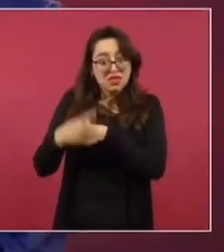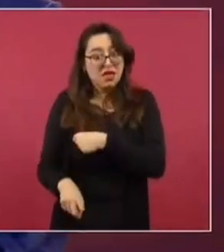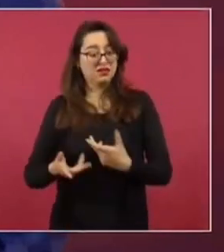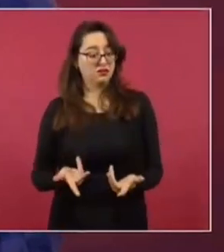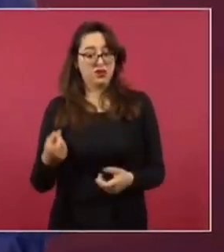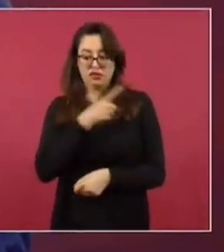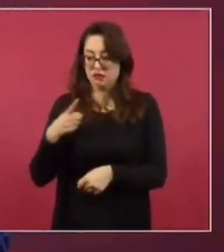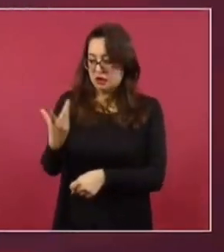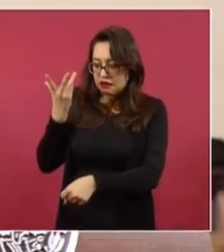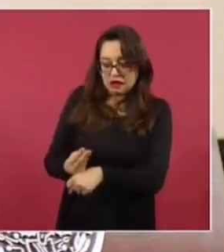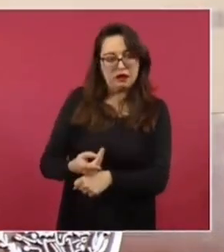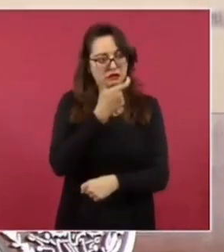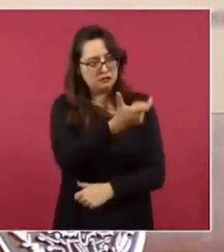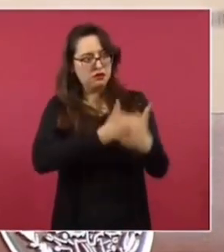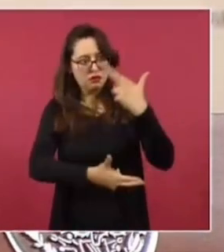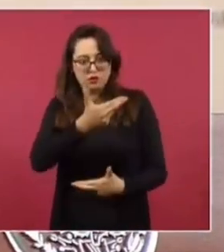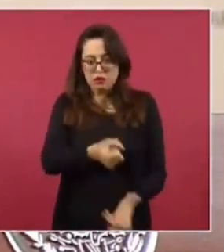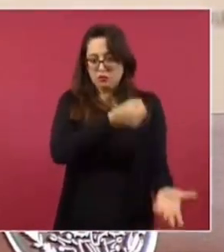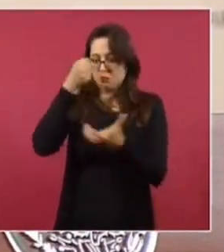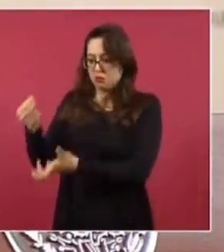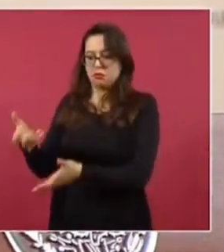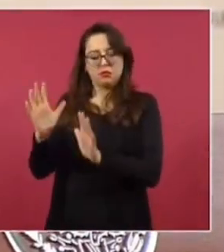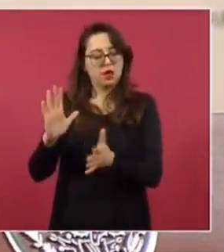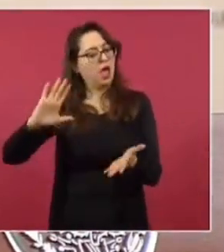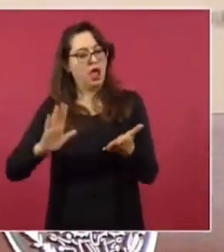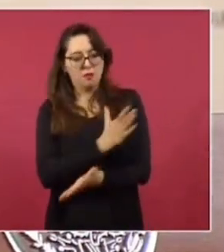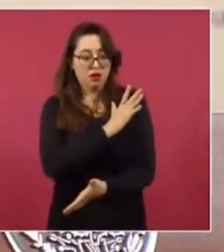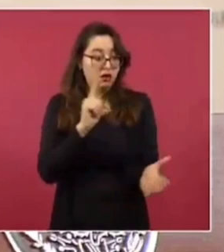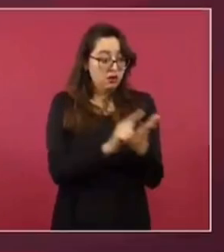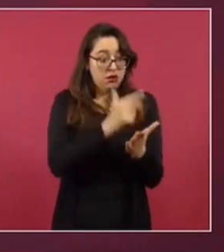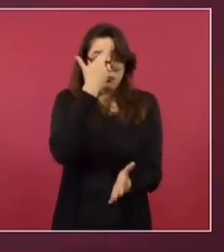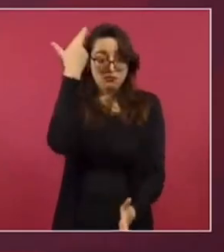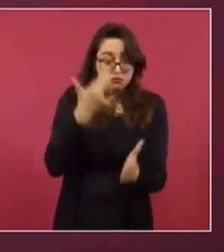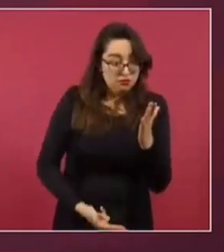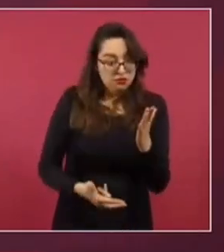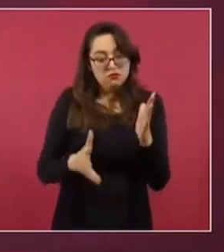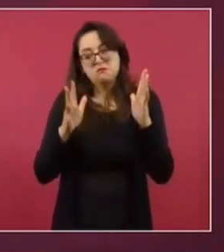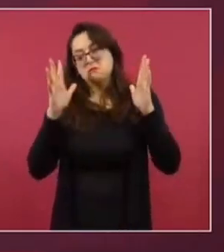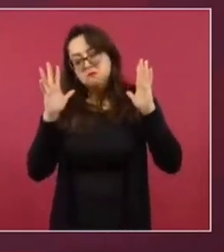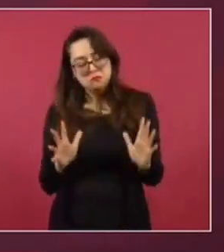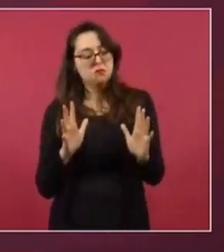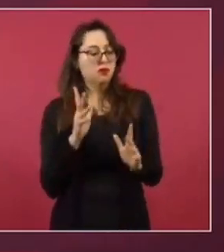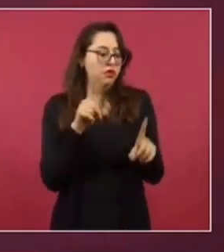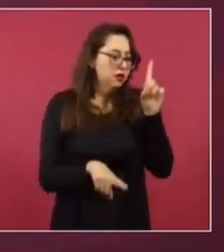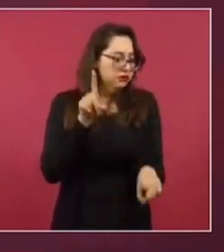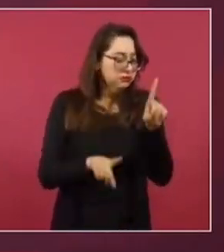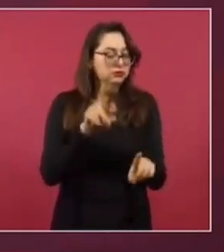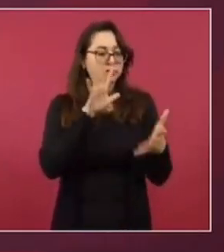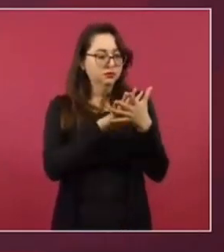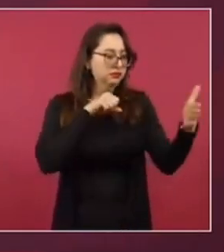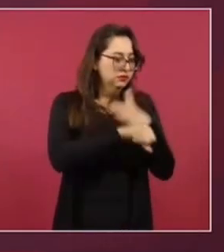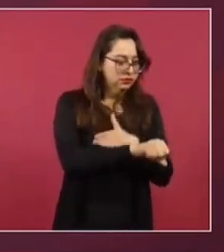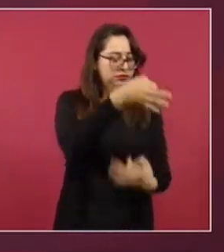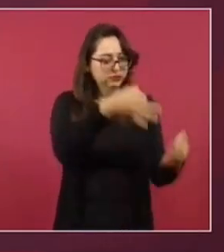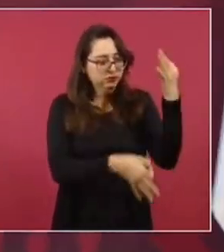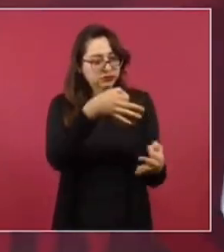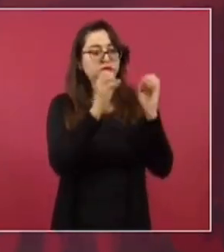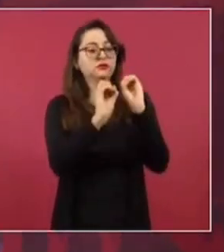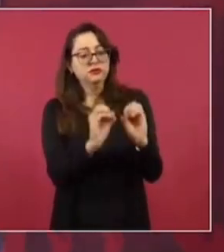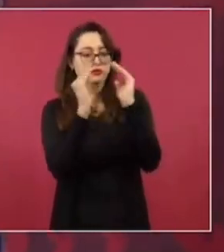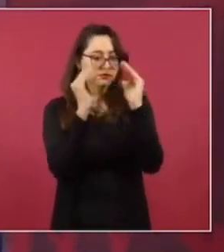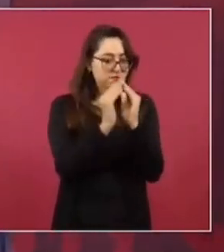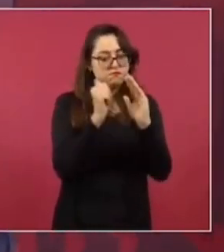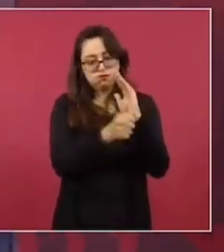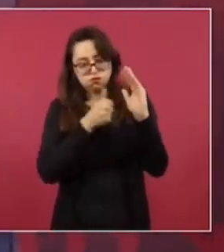lo demás pues de acuerdo a las leyes Pueden seguir su juicio en